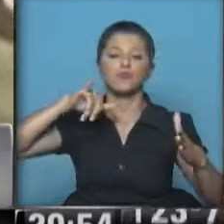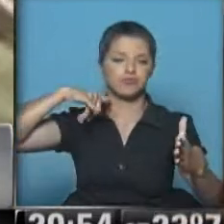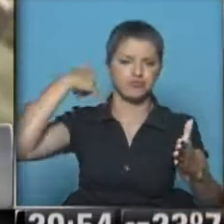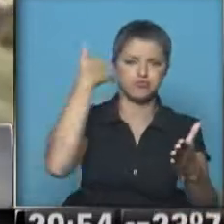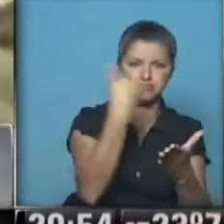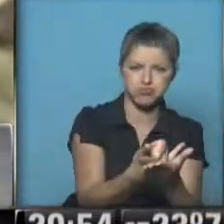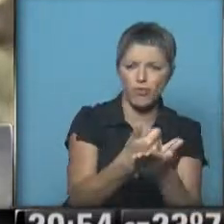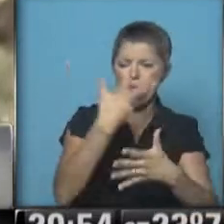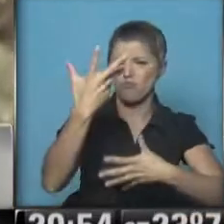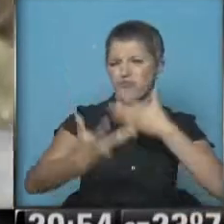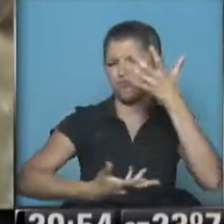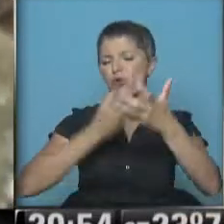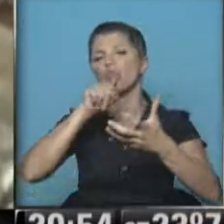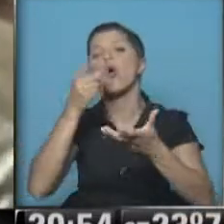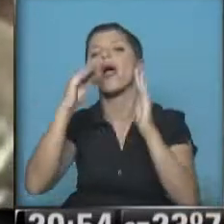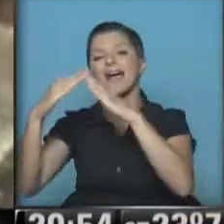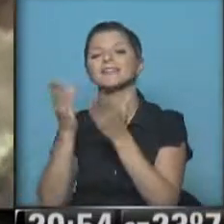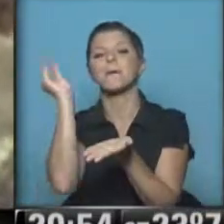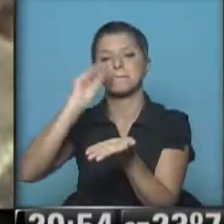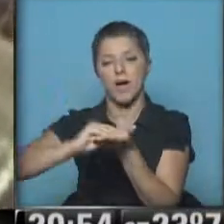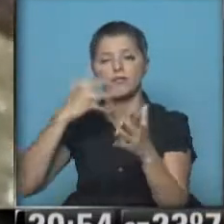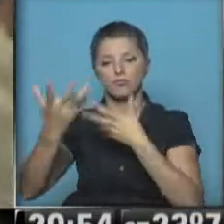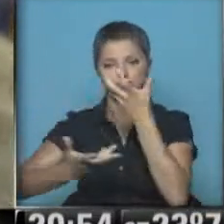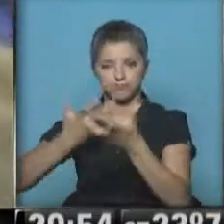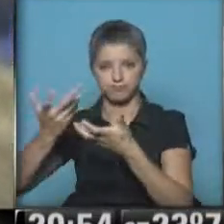y provocó el incendio de otras 2.